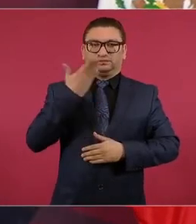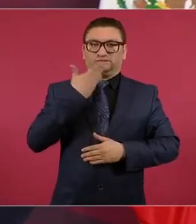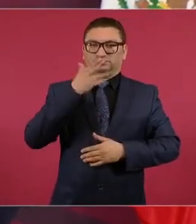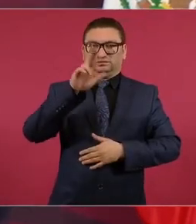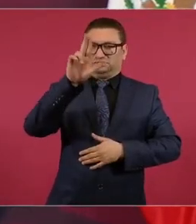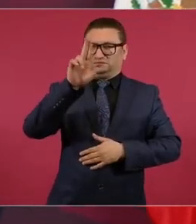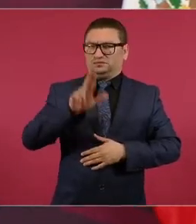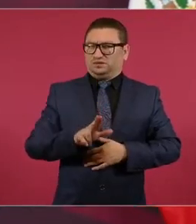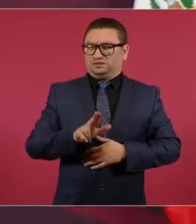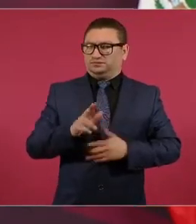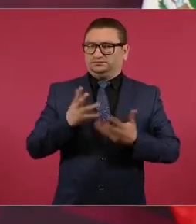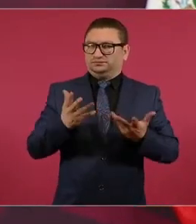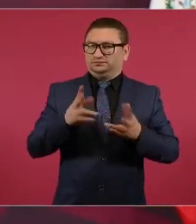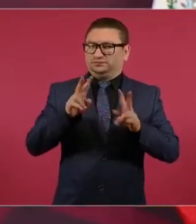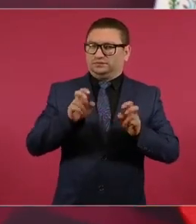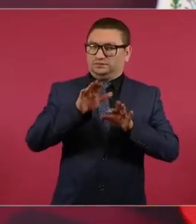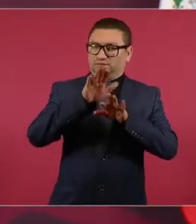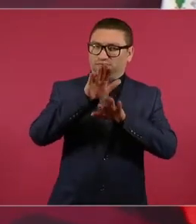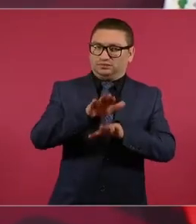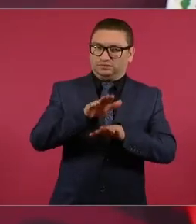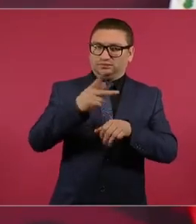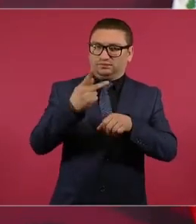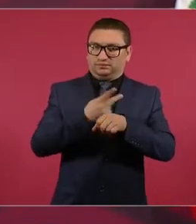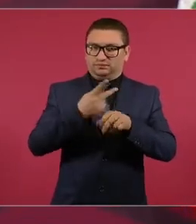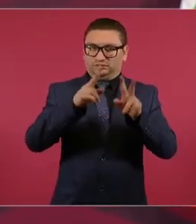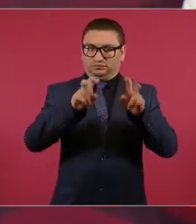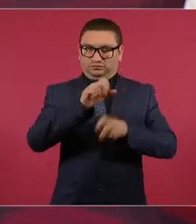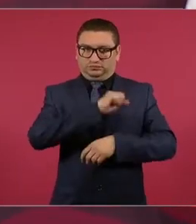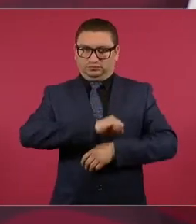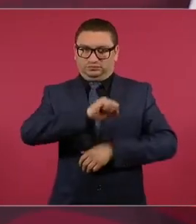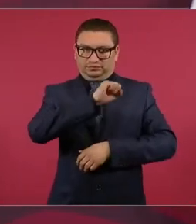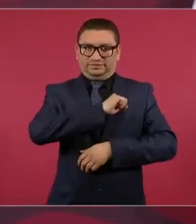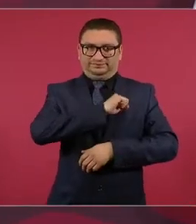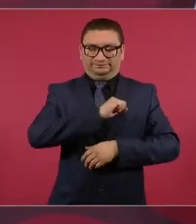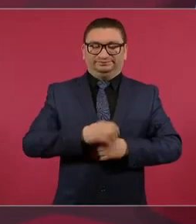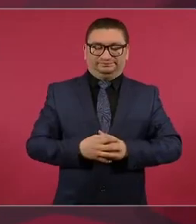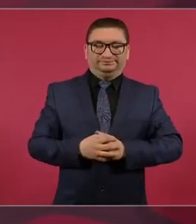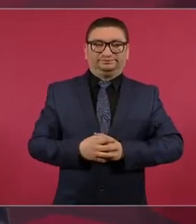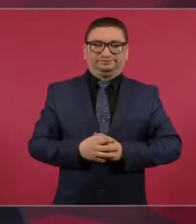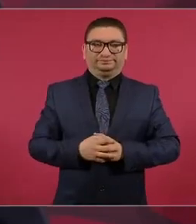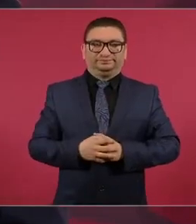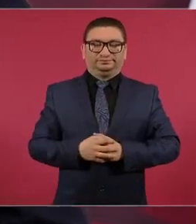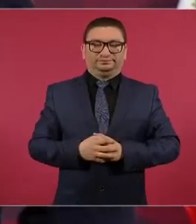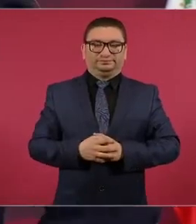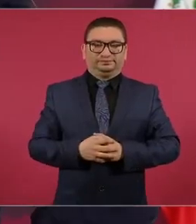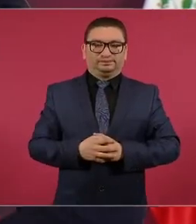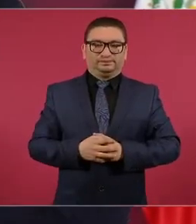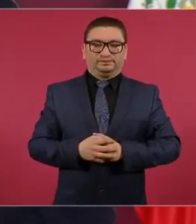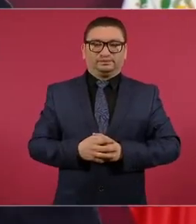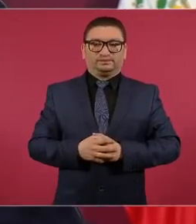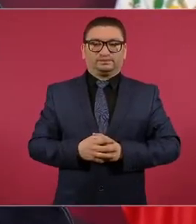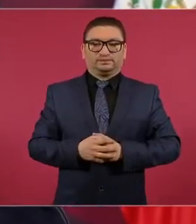martes sobre de salud y vamos